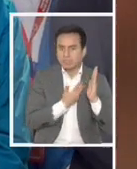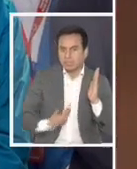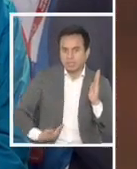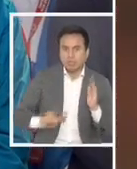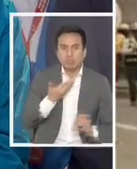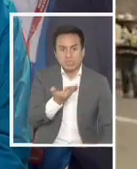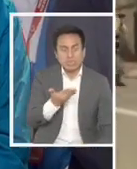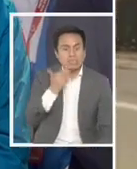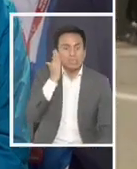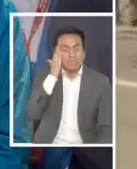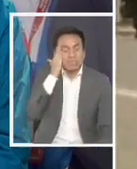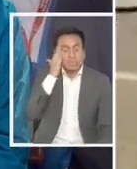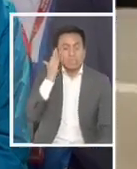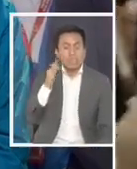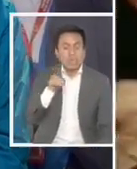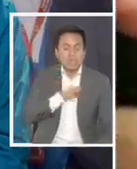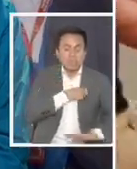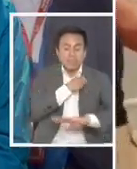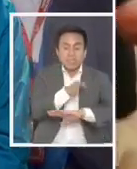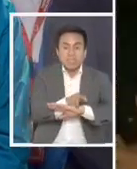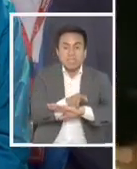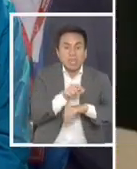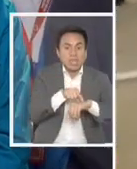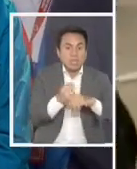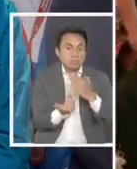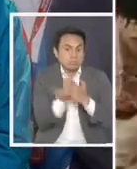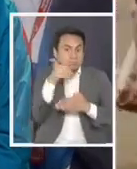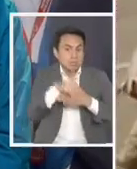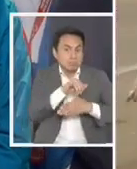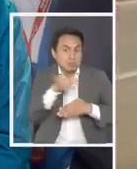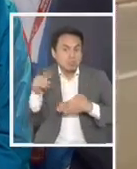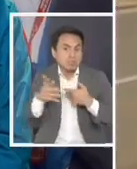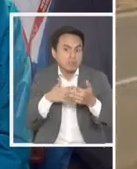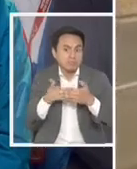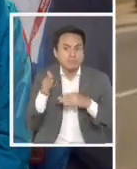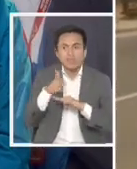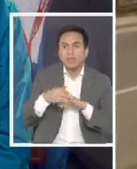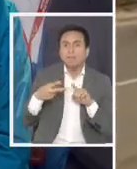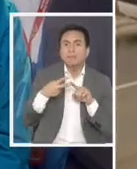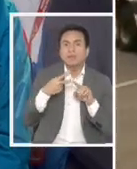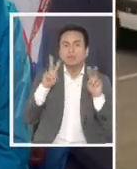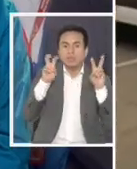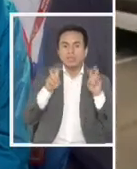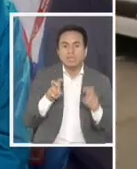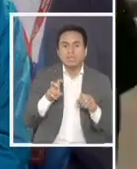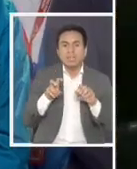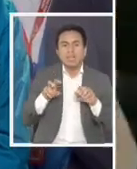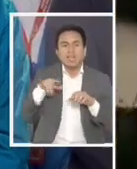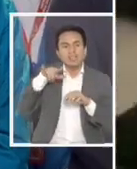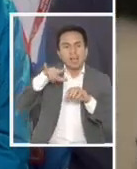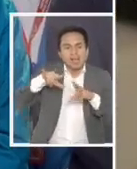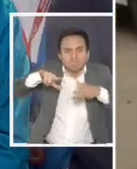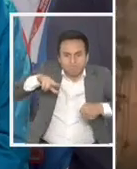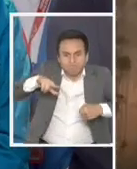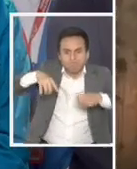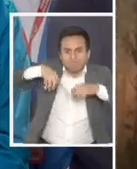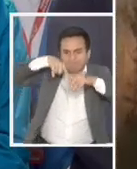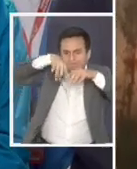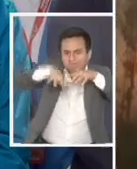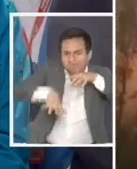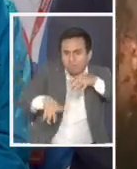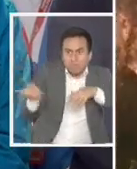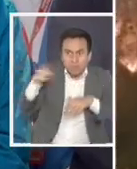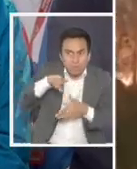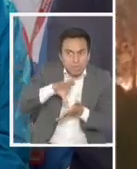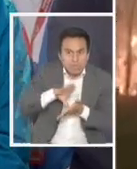si usted tiene conocimiento de dónde él se va a dirigir durante esta jornada y la otra pregunta es con respecto al tanque la aeronave que ya llegó a nuestro país